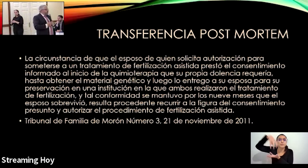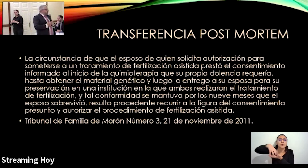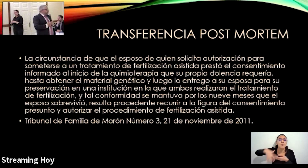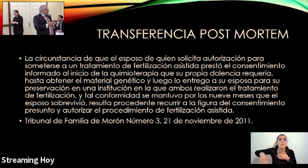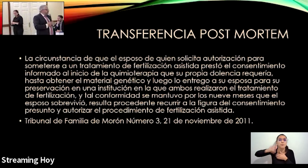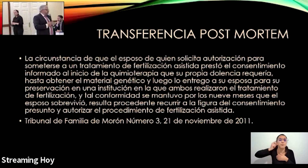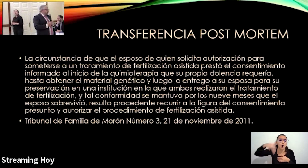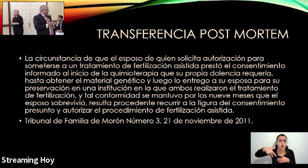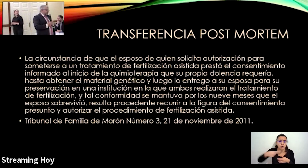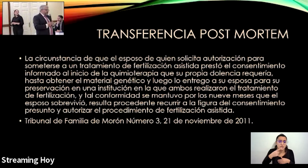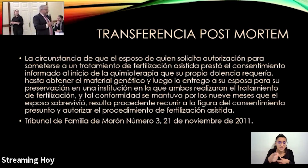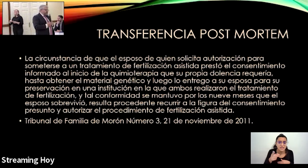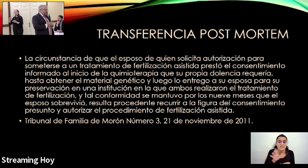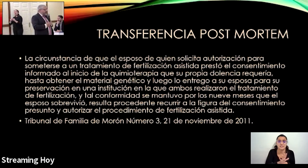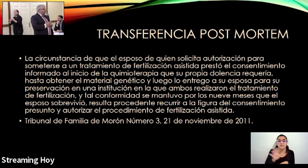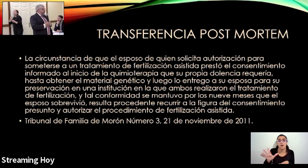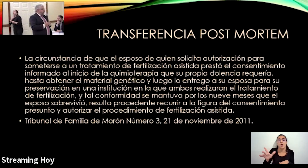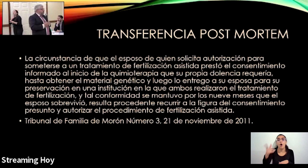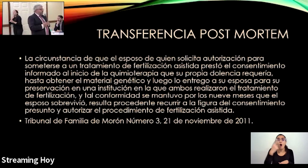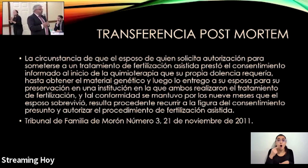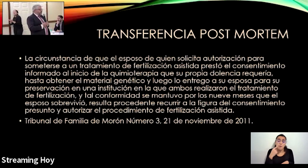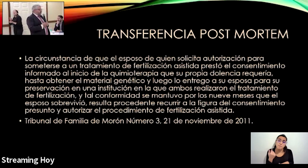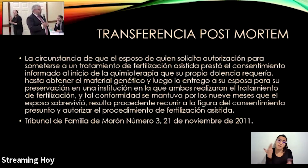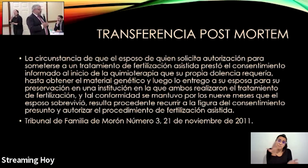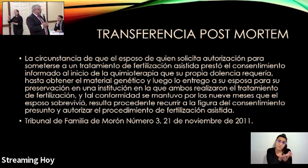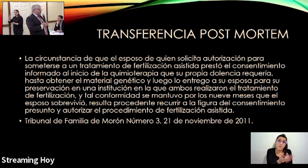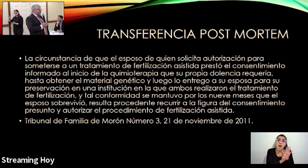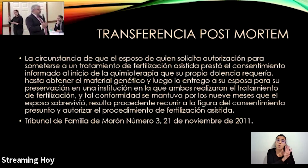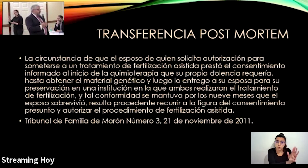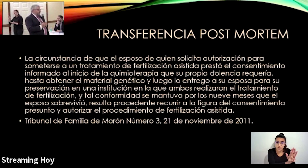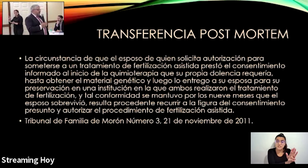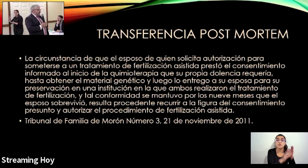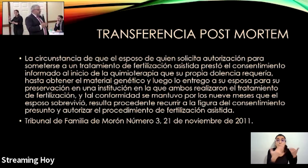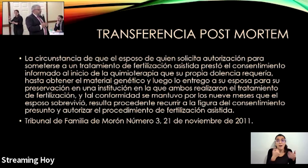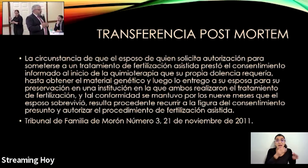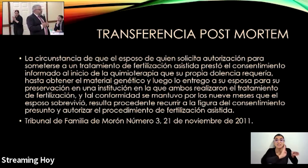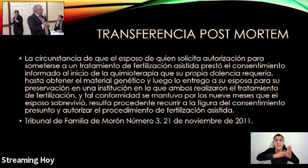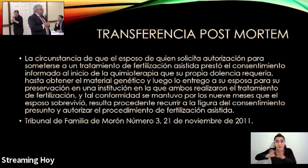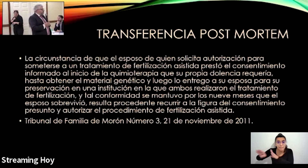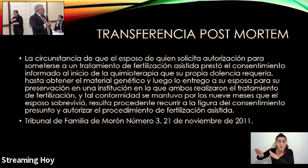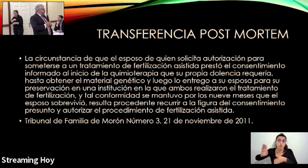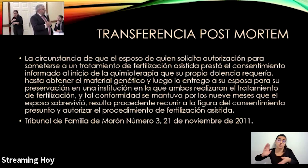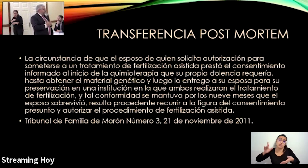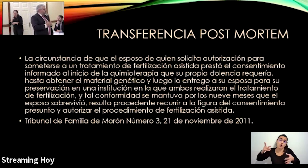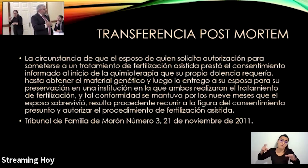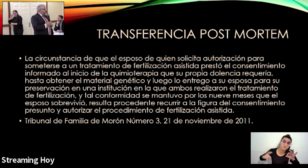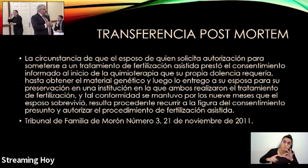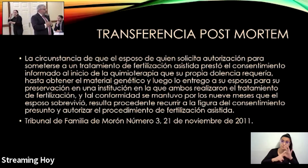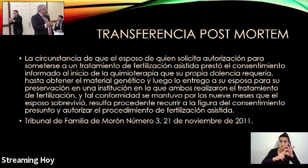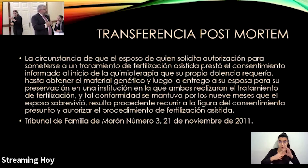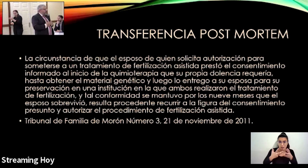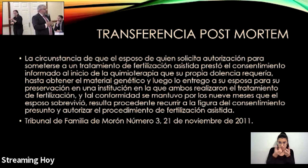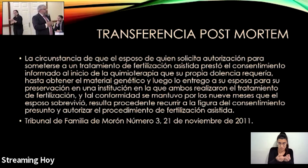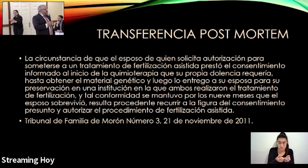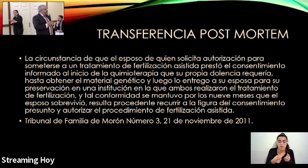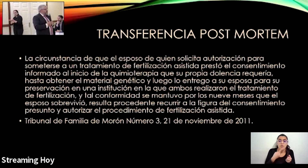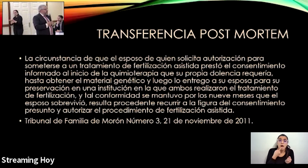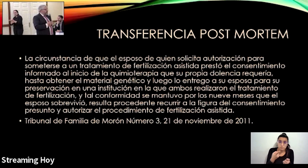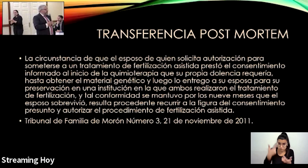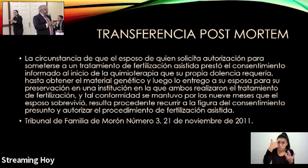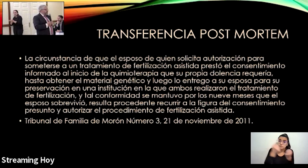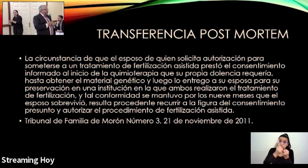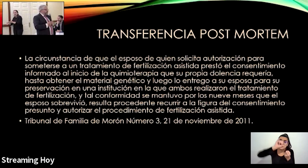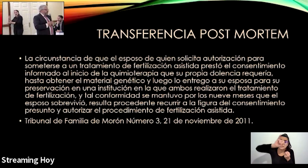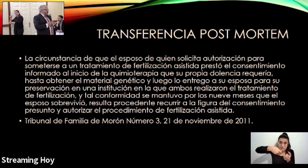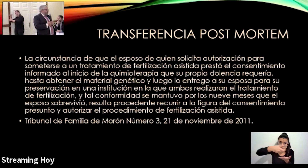que el esposo de quien solicita autorización para someterse a un tratamiento de fertilización asistida prestó el consentimiento informado